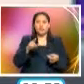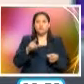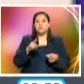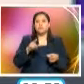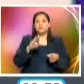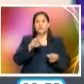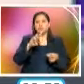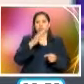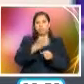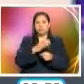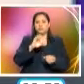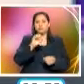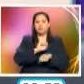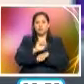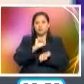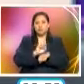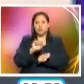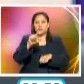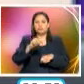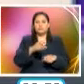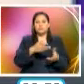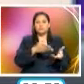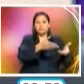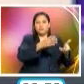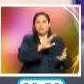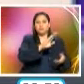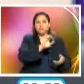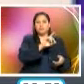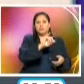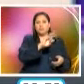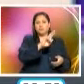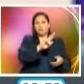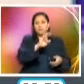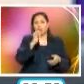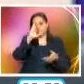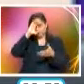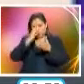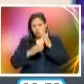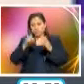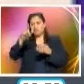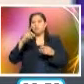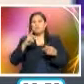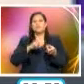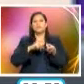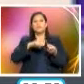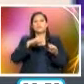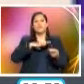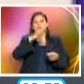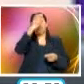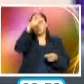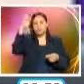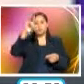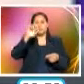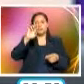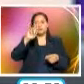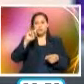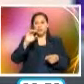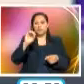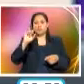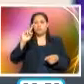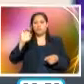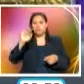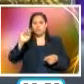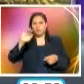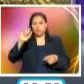es República del Salvador, Sí. entre Bolívar e Isabel la Católica, Sí. ahí donde está la Biblioteca Lerdo de Tejada,